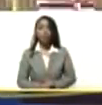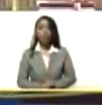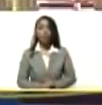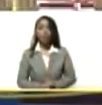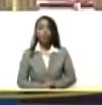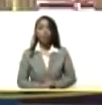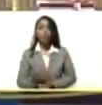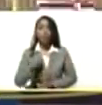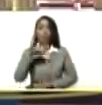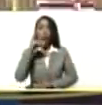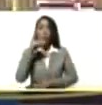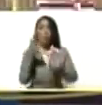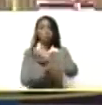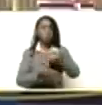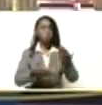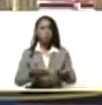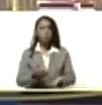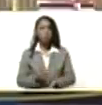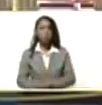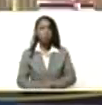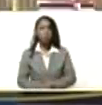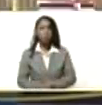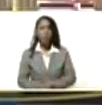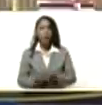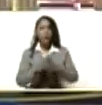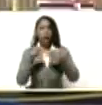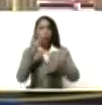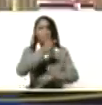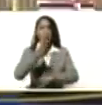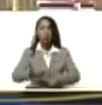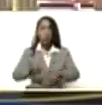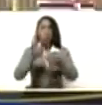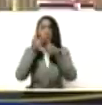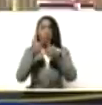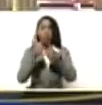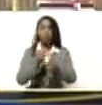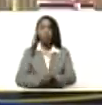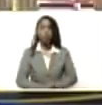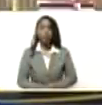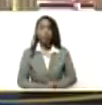y hablo a toda la gente de bien